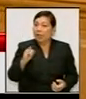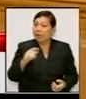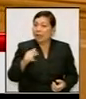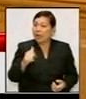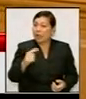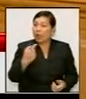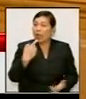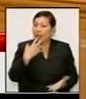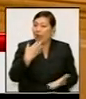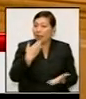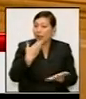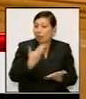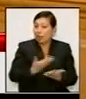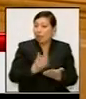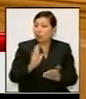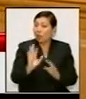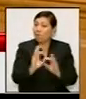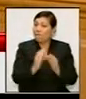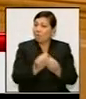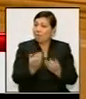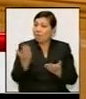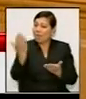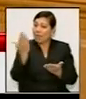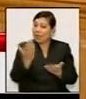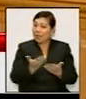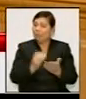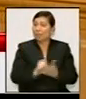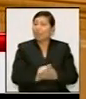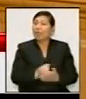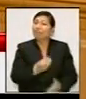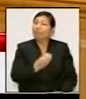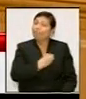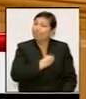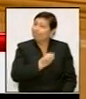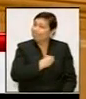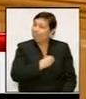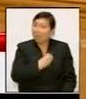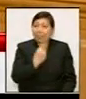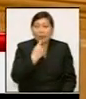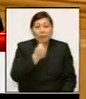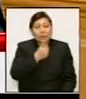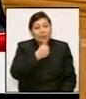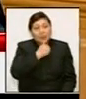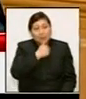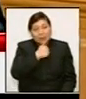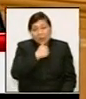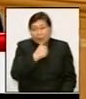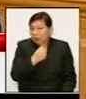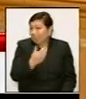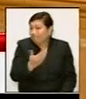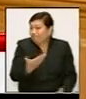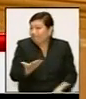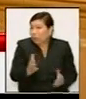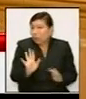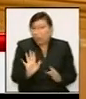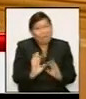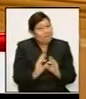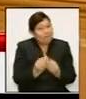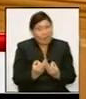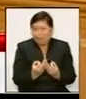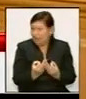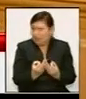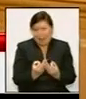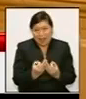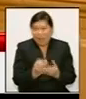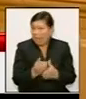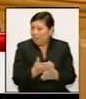agradecer a los familiares, alcanzarle el pésame y decir que el dolor no únicamente es familiar, el dolor